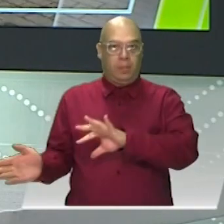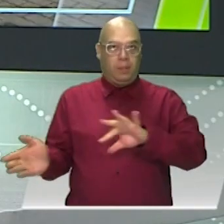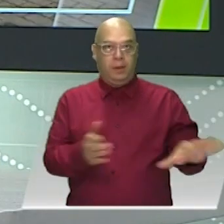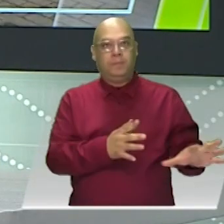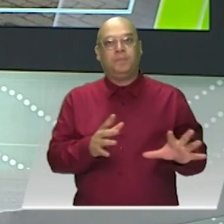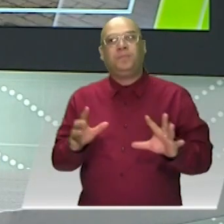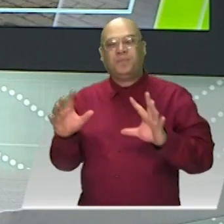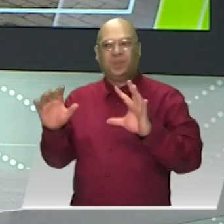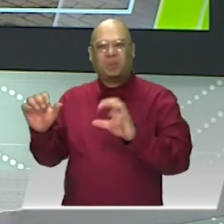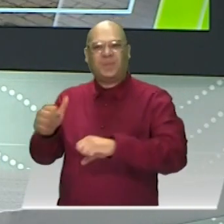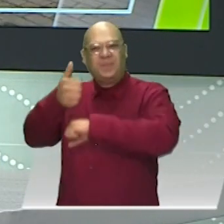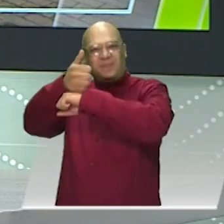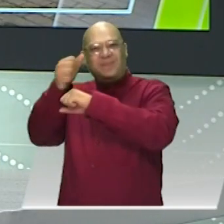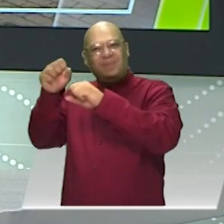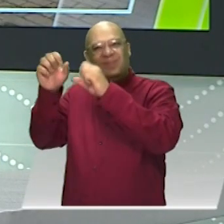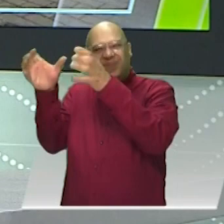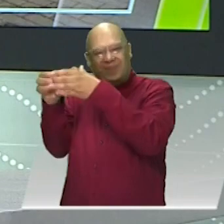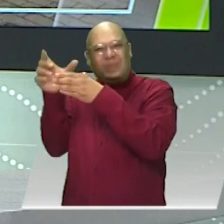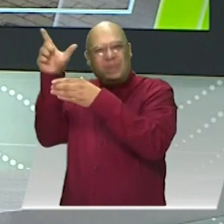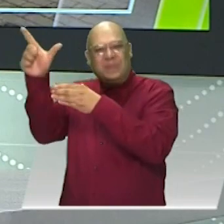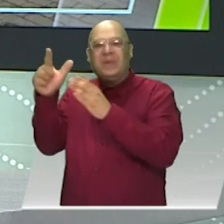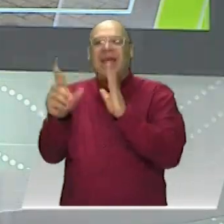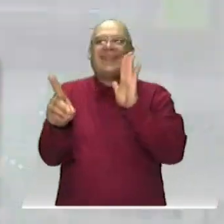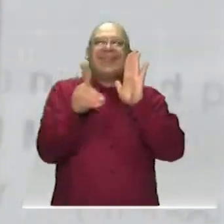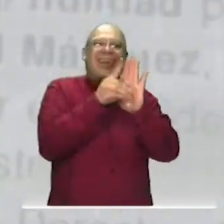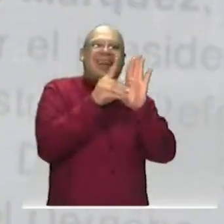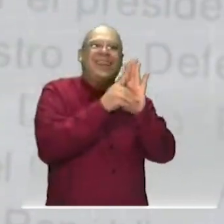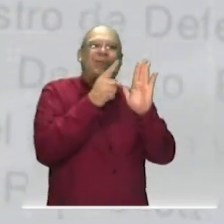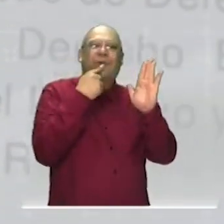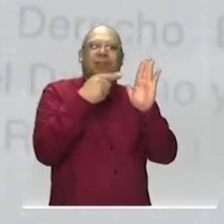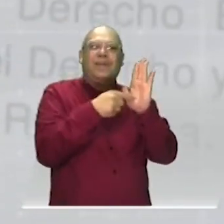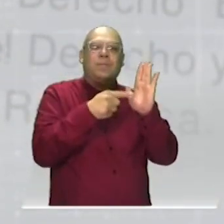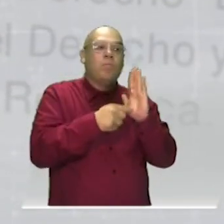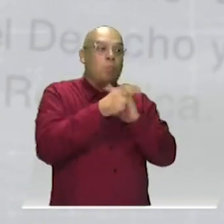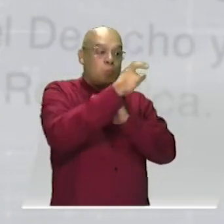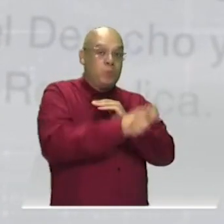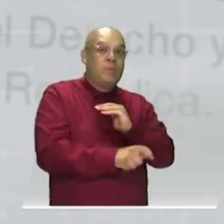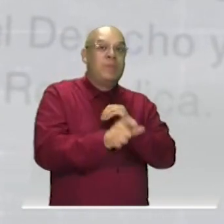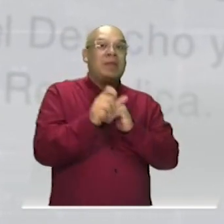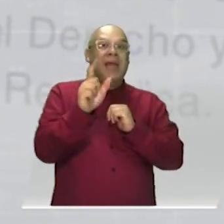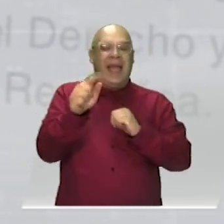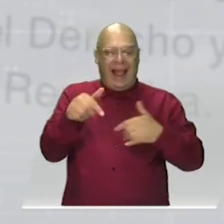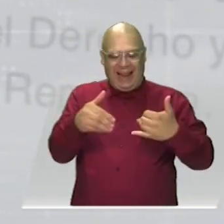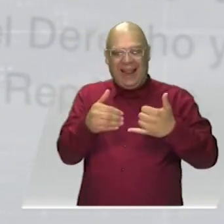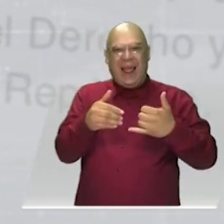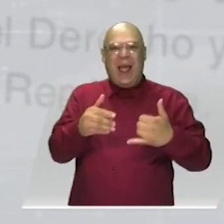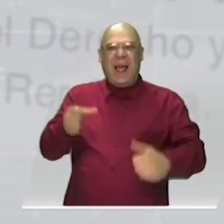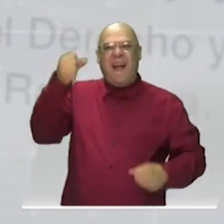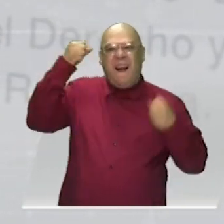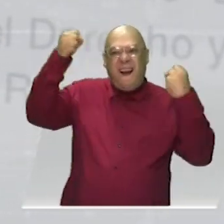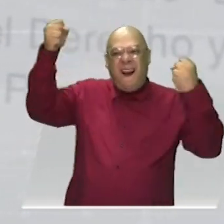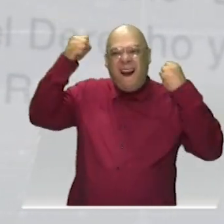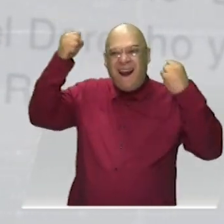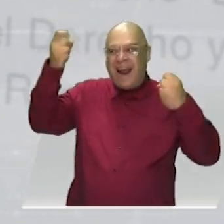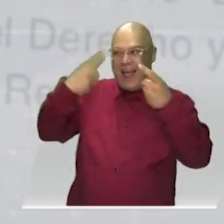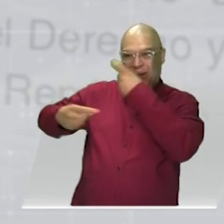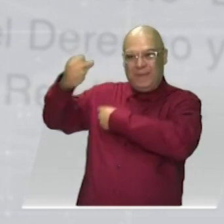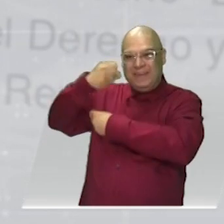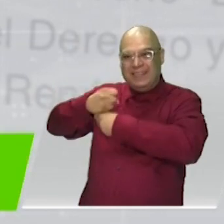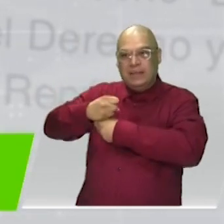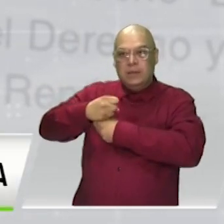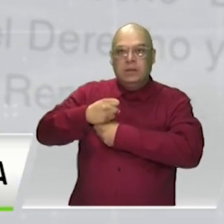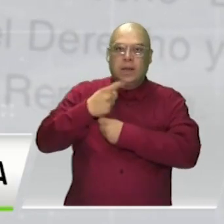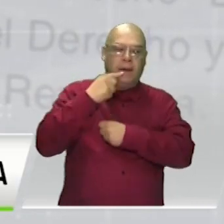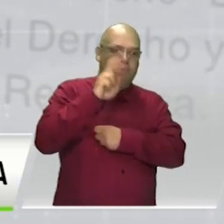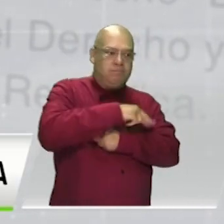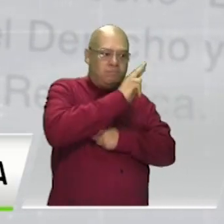Consejo de Estado admitió una demanda en contra del decreto con el que pretendían liberar a los integrantes de la primera línea. Fue presentada por el representante